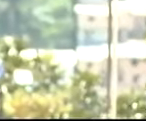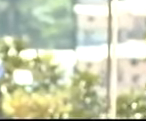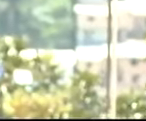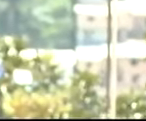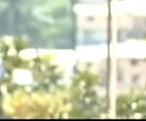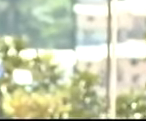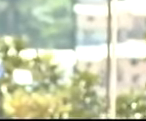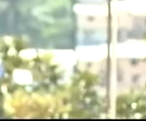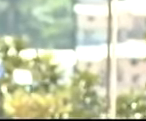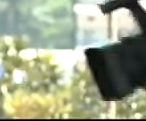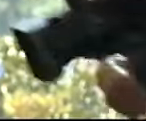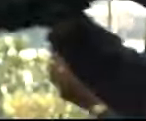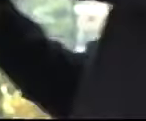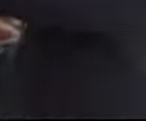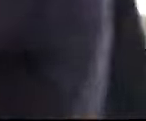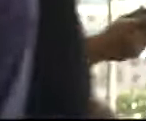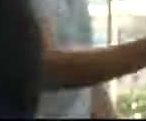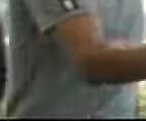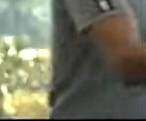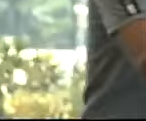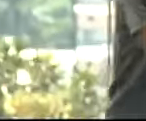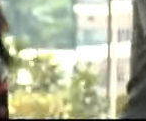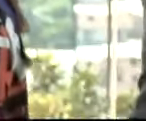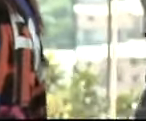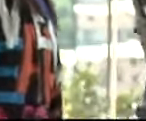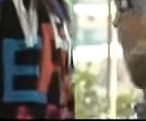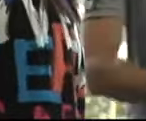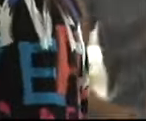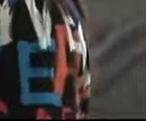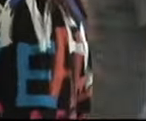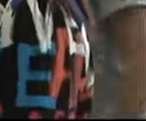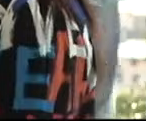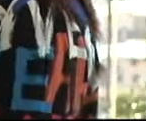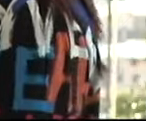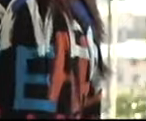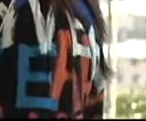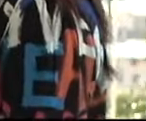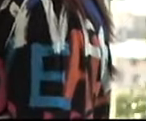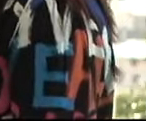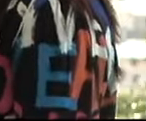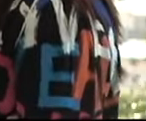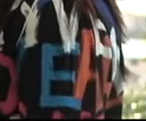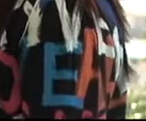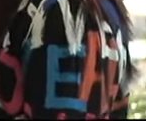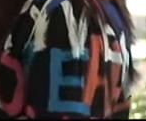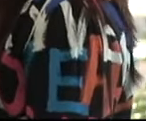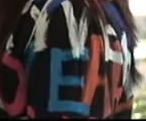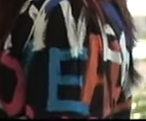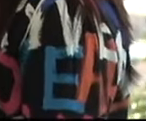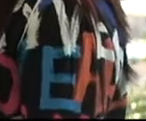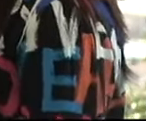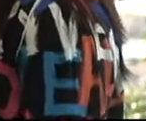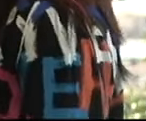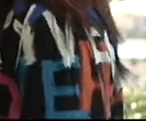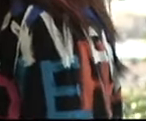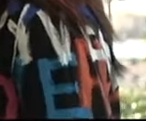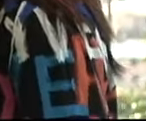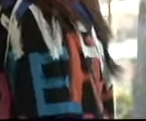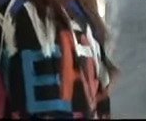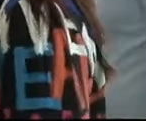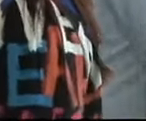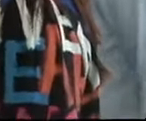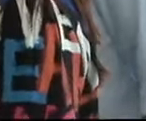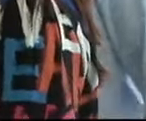arduamente para que Quito renazca. Sin más preámbulos, damos la bienvenida y vamos a escuchar a Pavel Muñoz. Pavel.